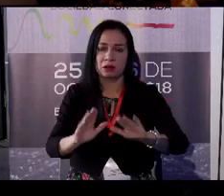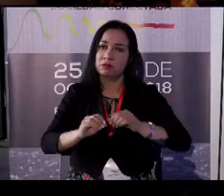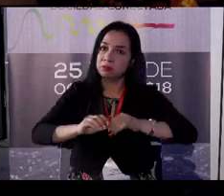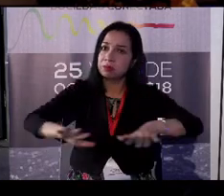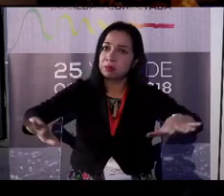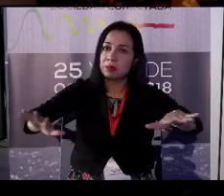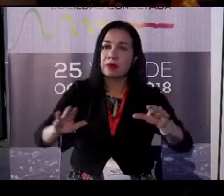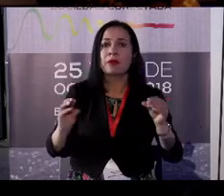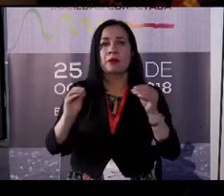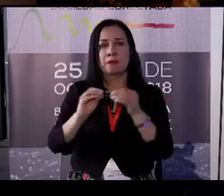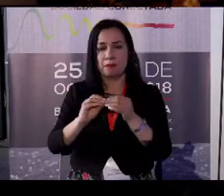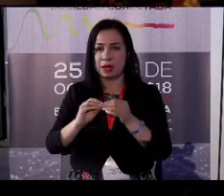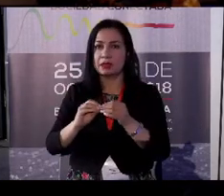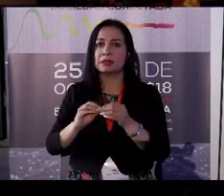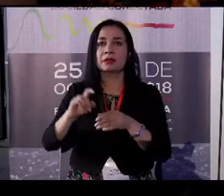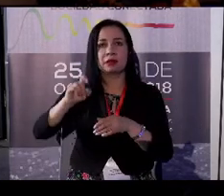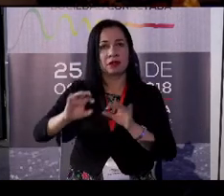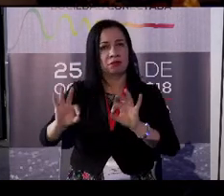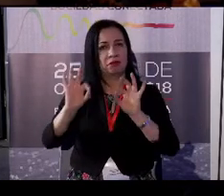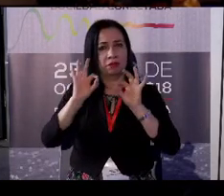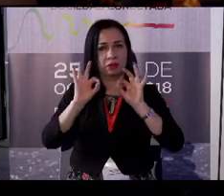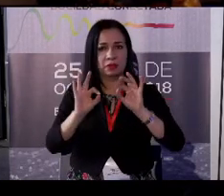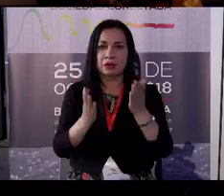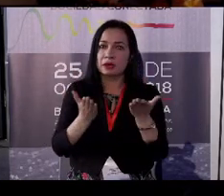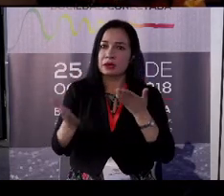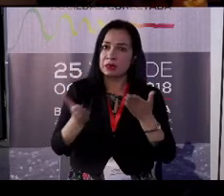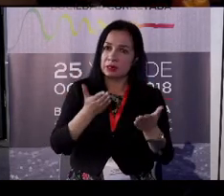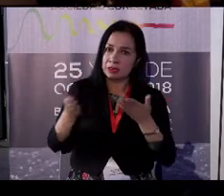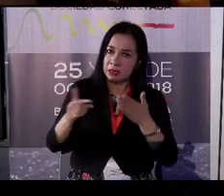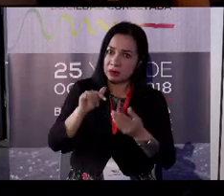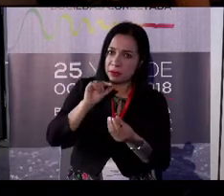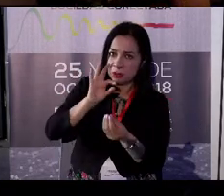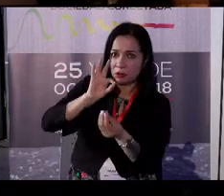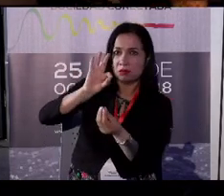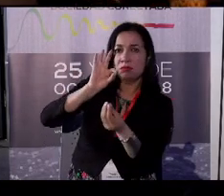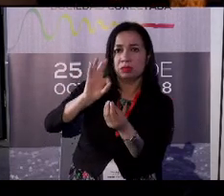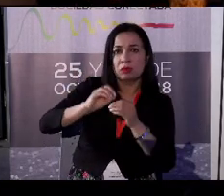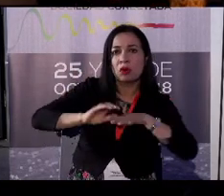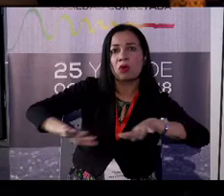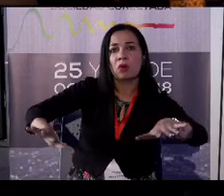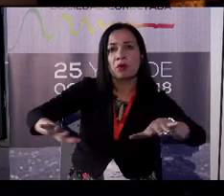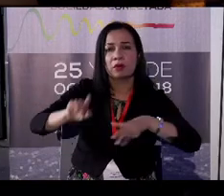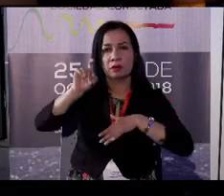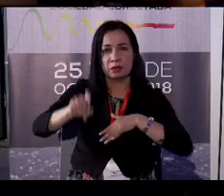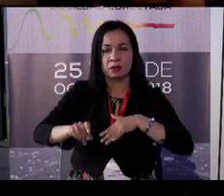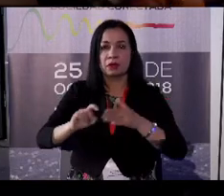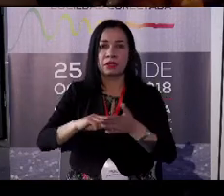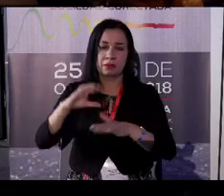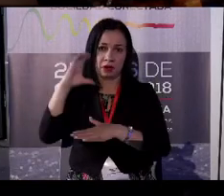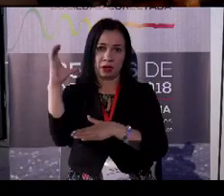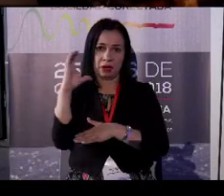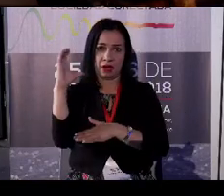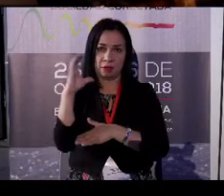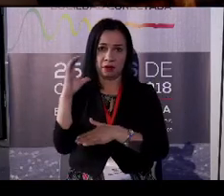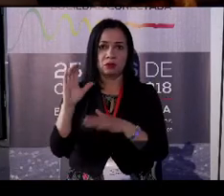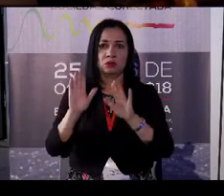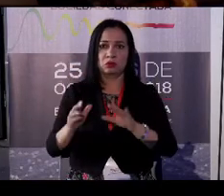cobertura y calidad en la prestación de los servicios. Uh-huh. Es decir, en Colombia vamos a pasar de la maximización